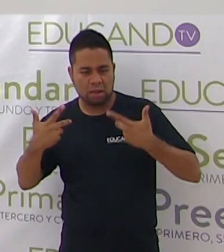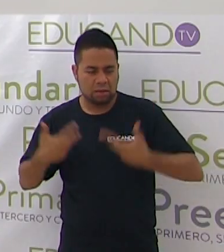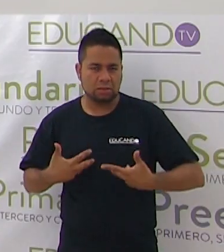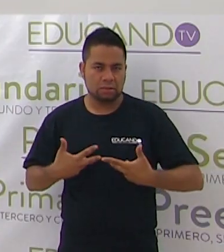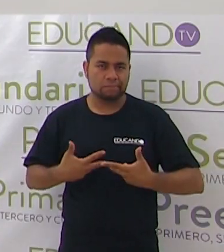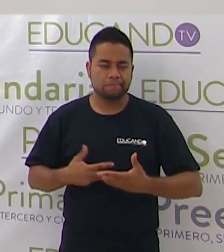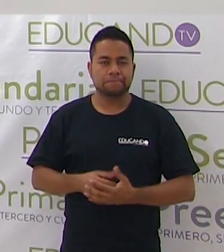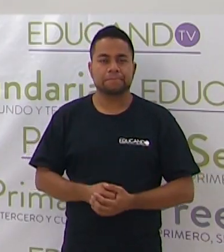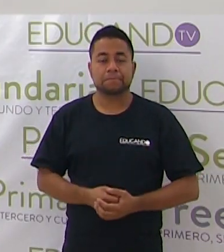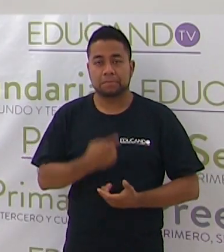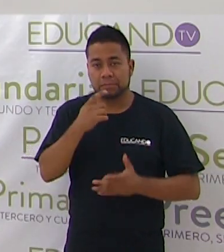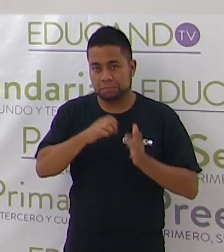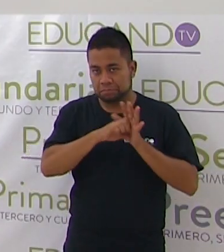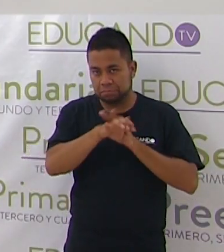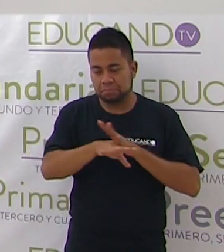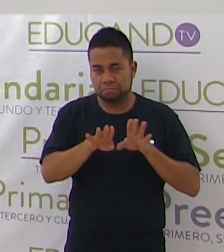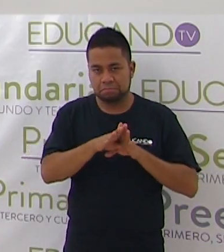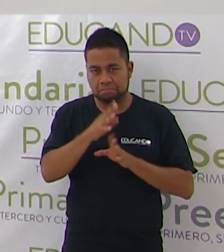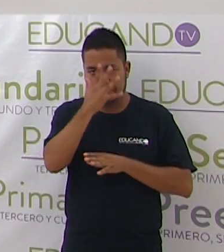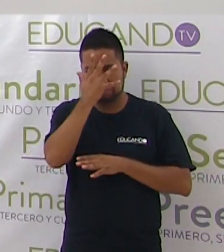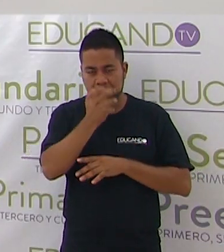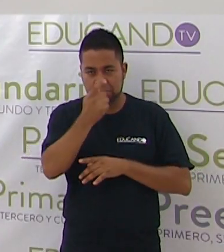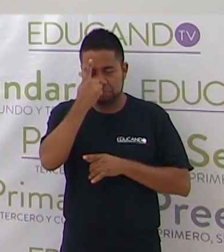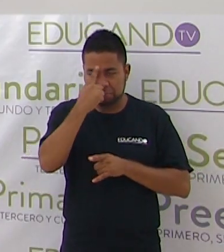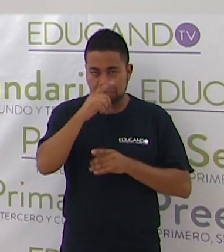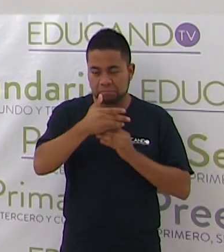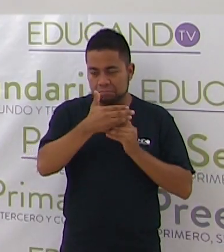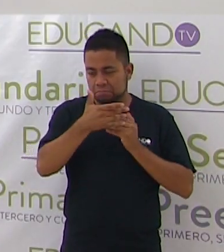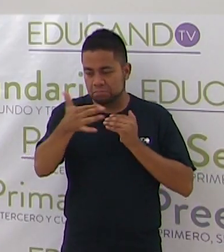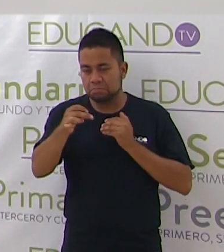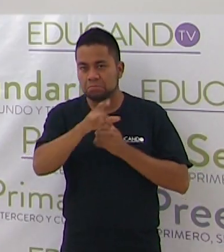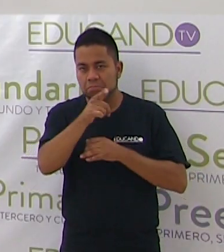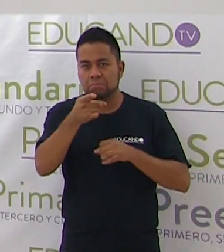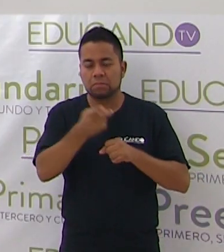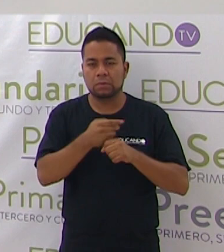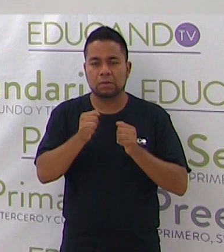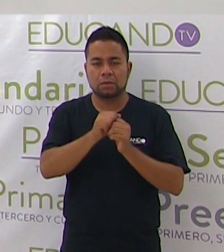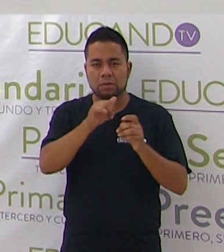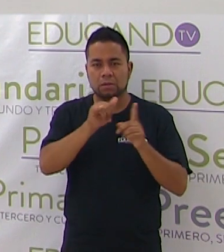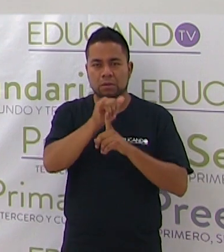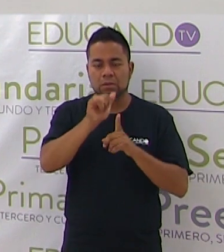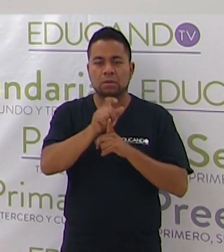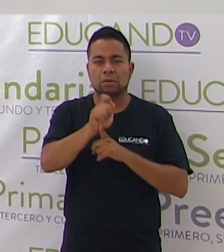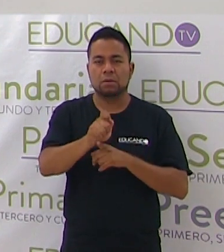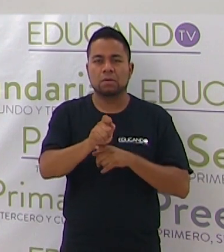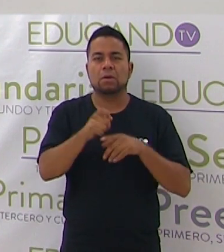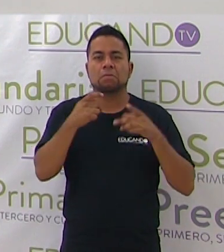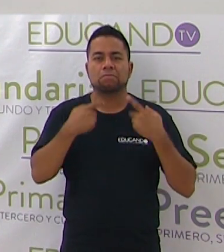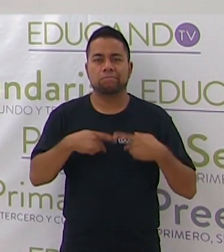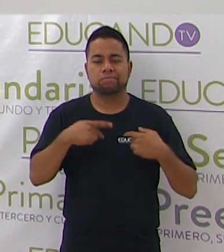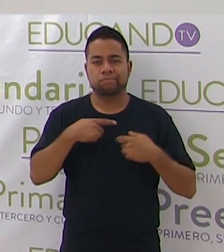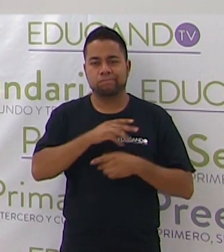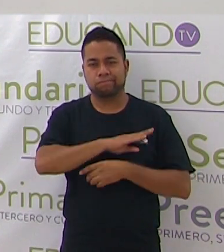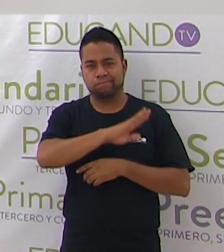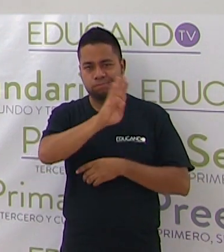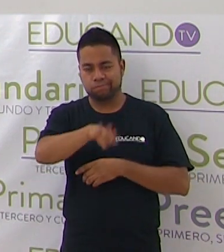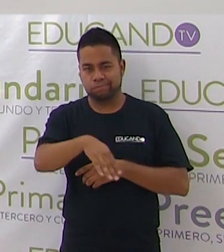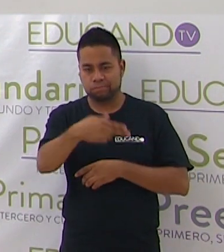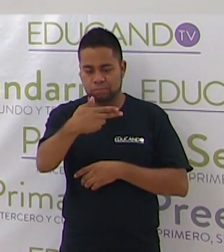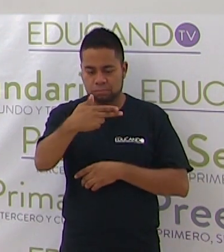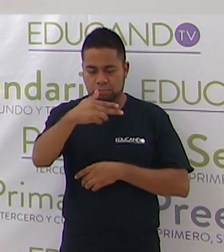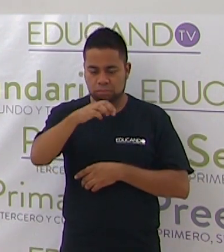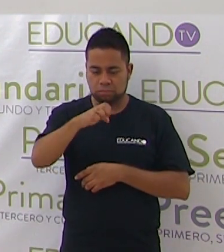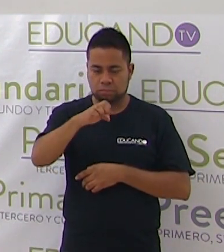Un ejemplo bastante lamentable de las consecuencias del bullying es la muerte de Héctor